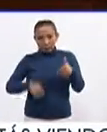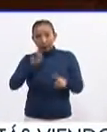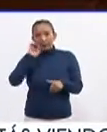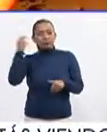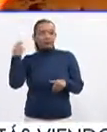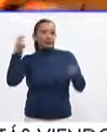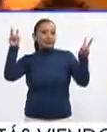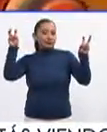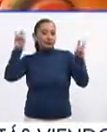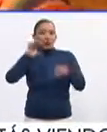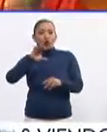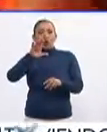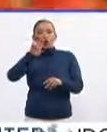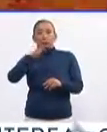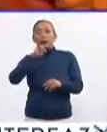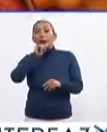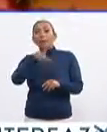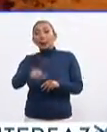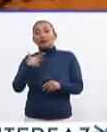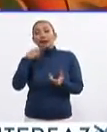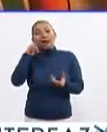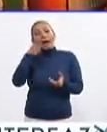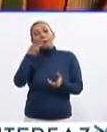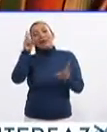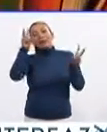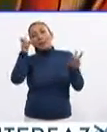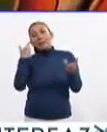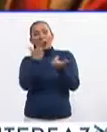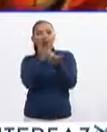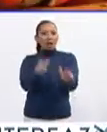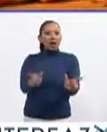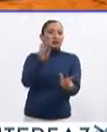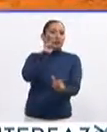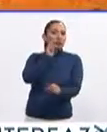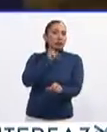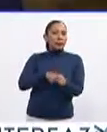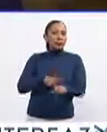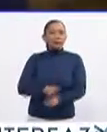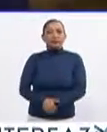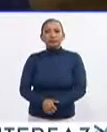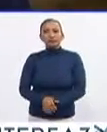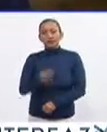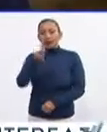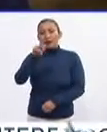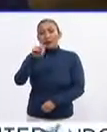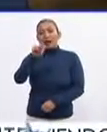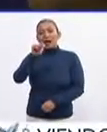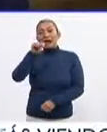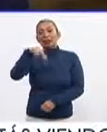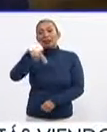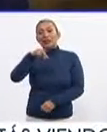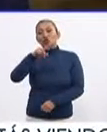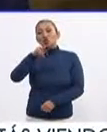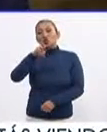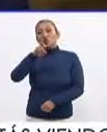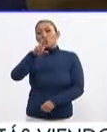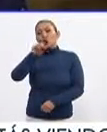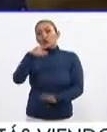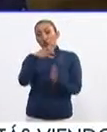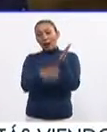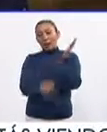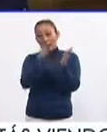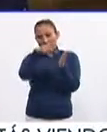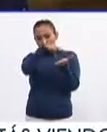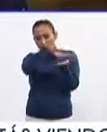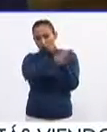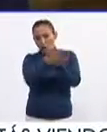también conocido como el CUT, donde también se tocan temas como la liberación sexual. Palinuro en la escalera es un capítulo